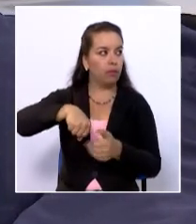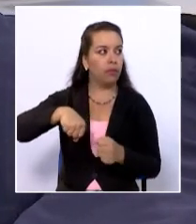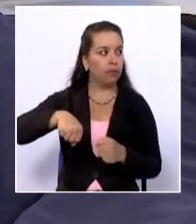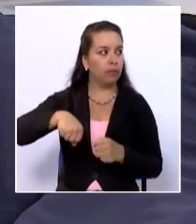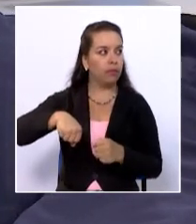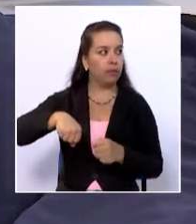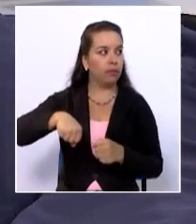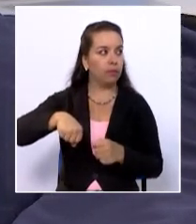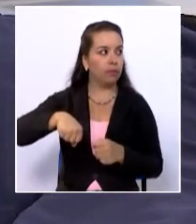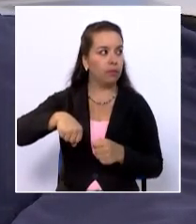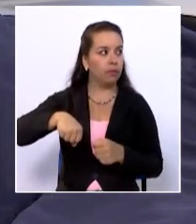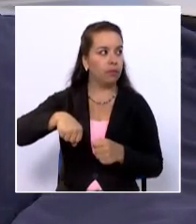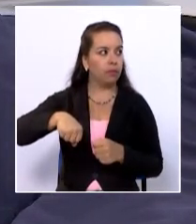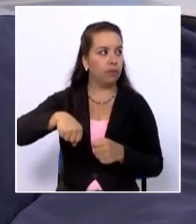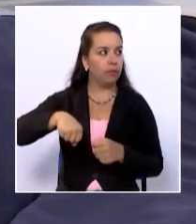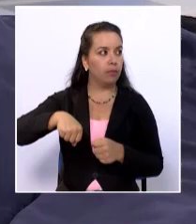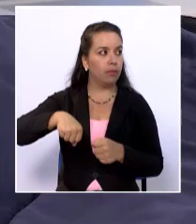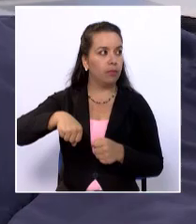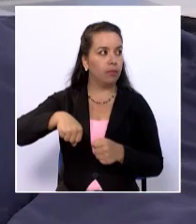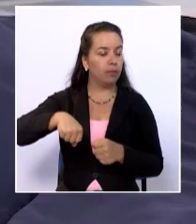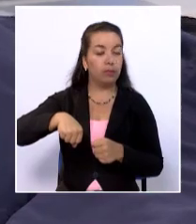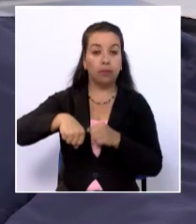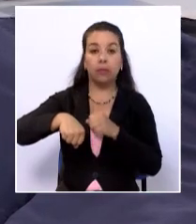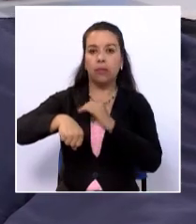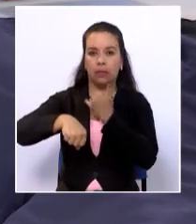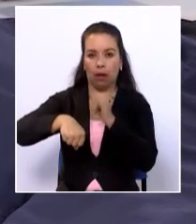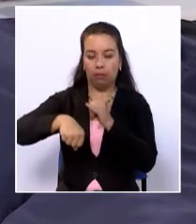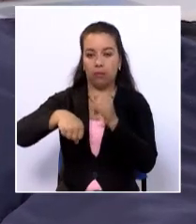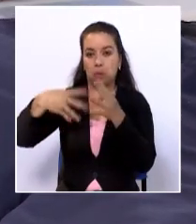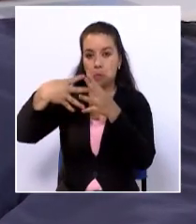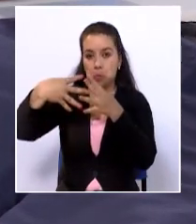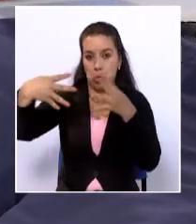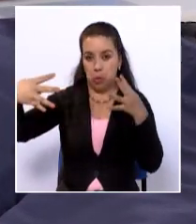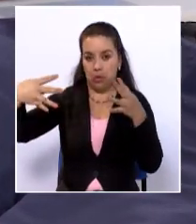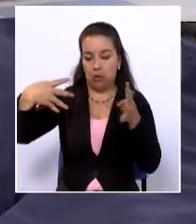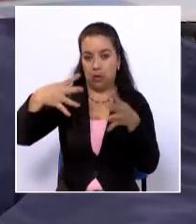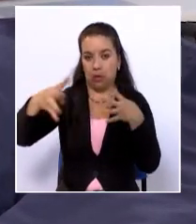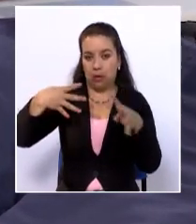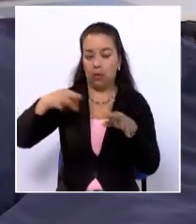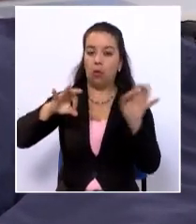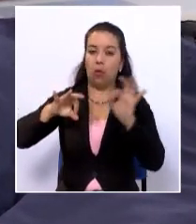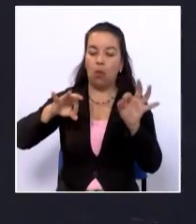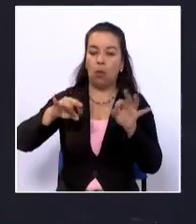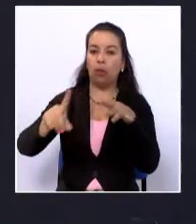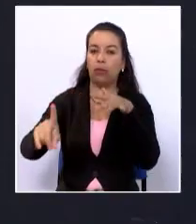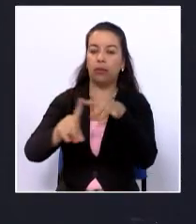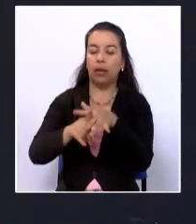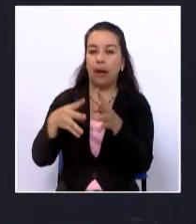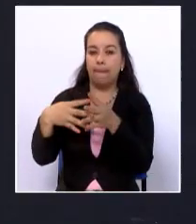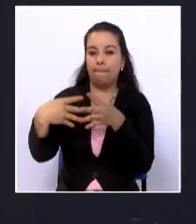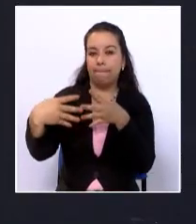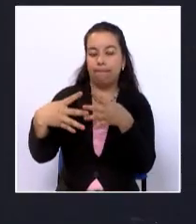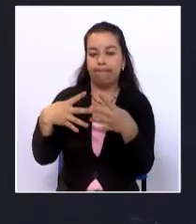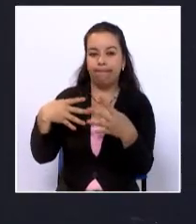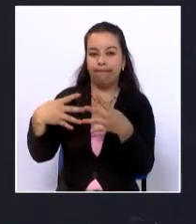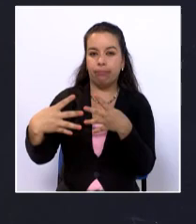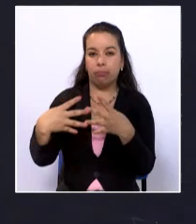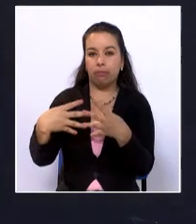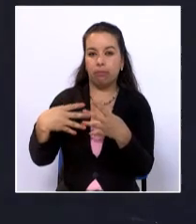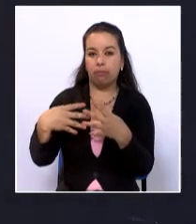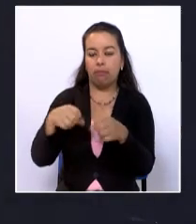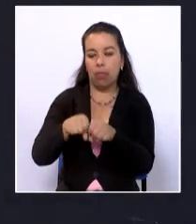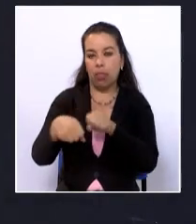varias patologías importantes o la ruptura del tendón o las lesiones del tendón rotuliano